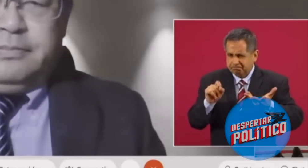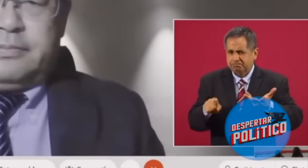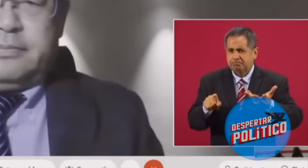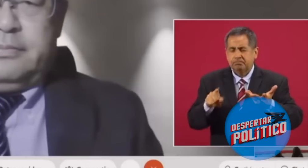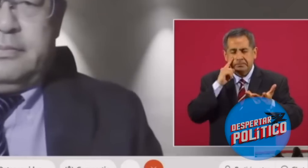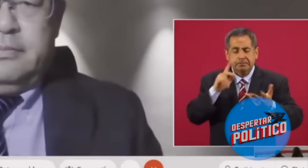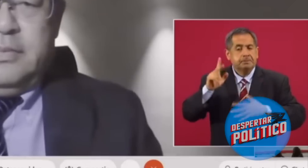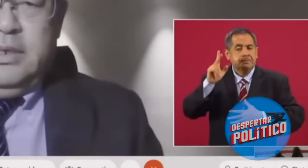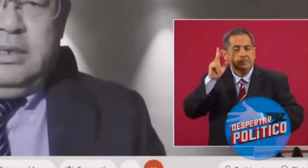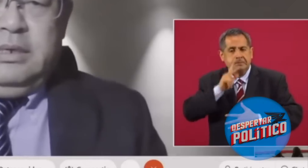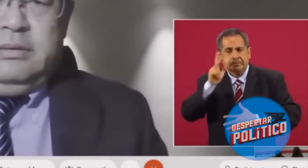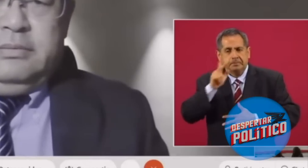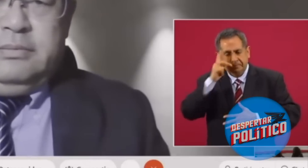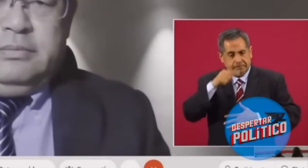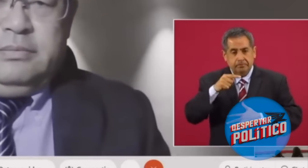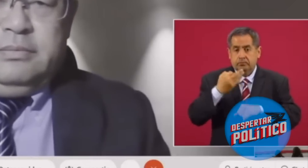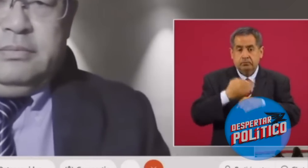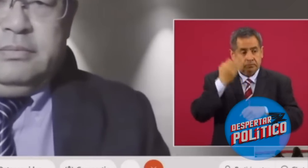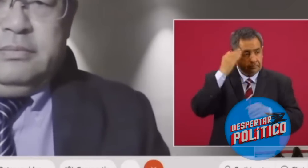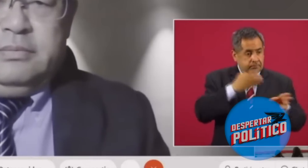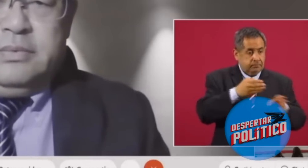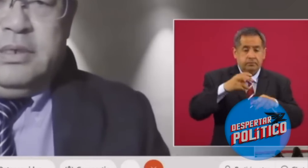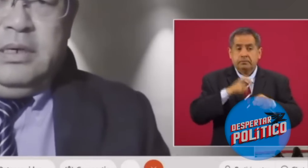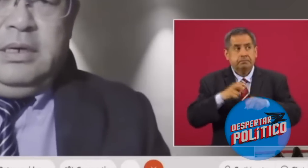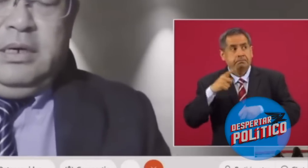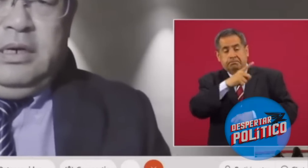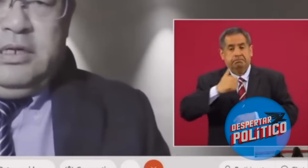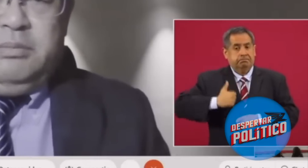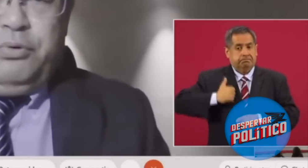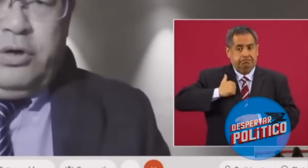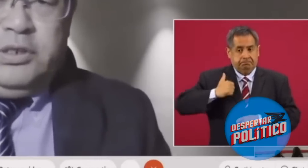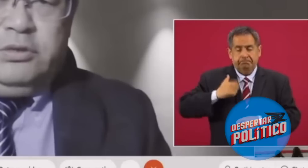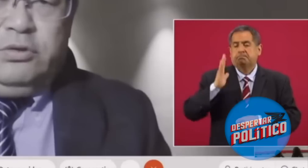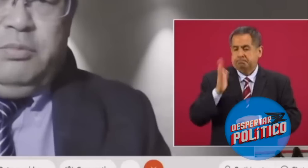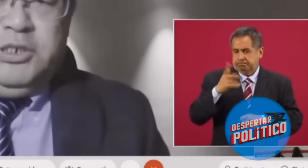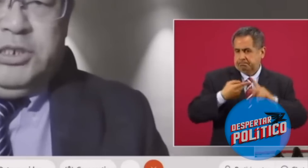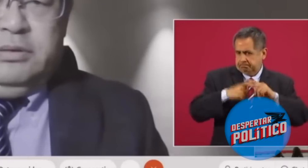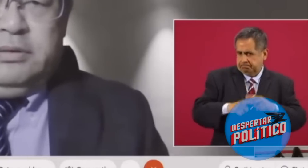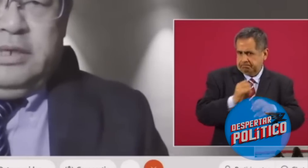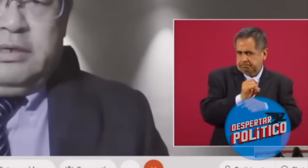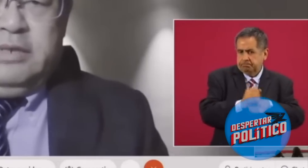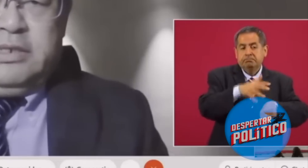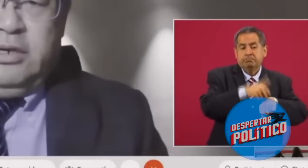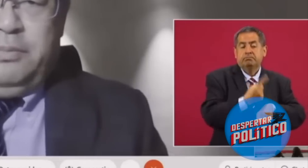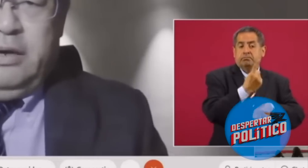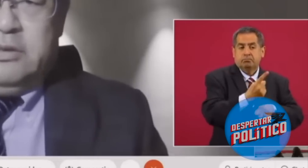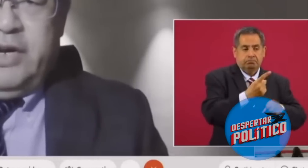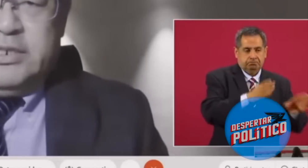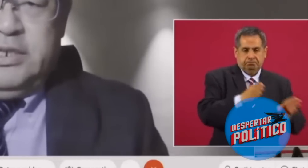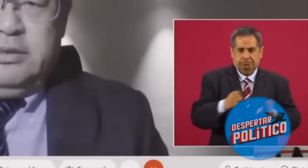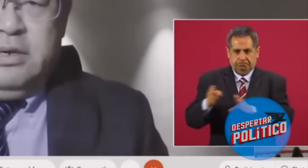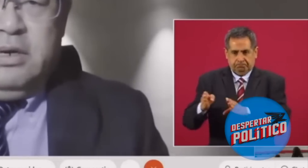los ensayos clínicos de fase 1 en Canadá. It is important to mention vale la pena